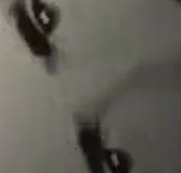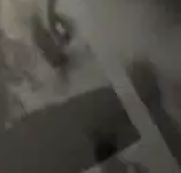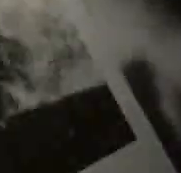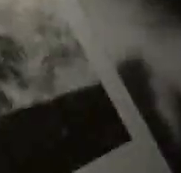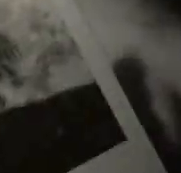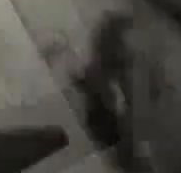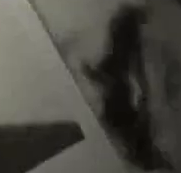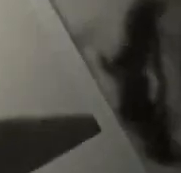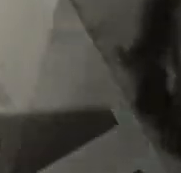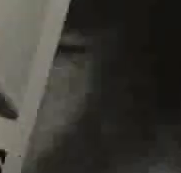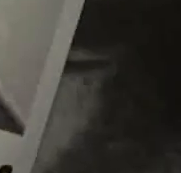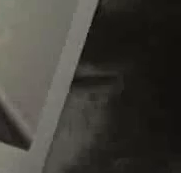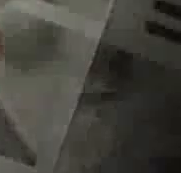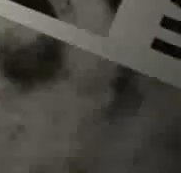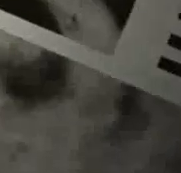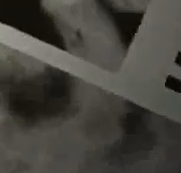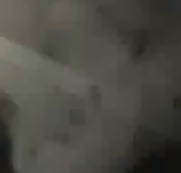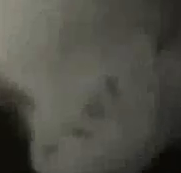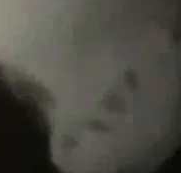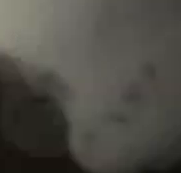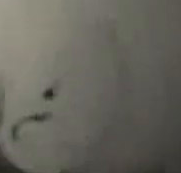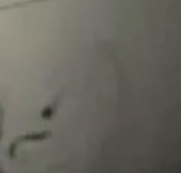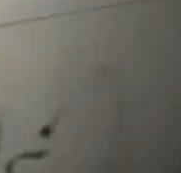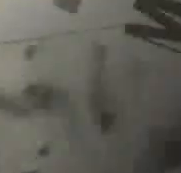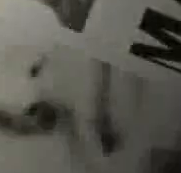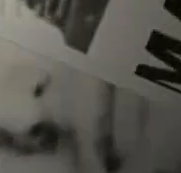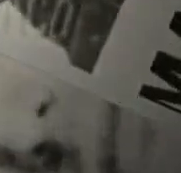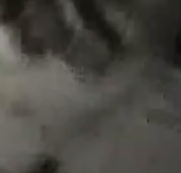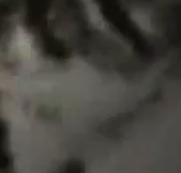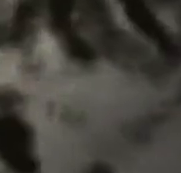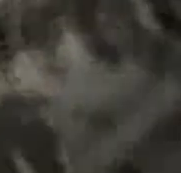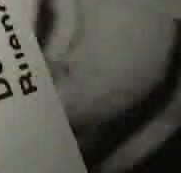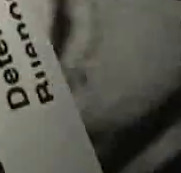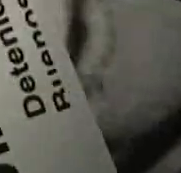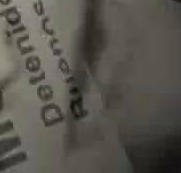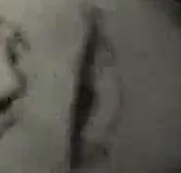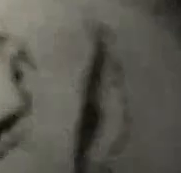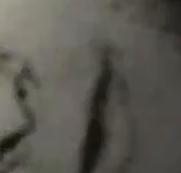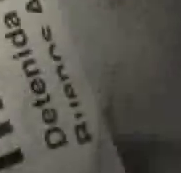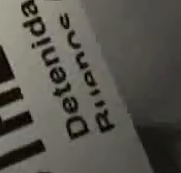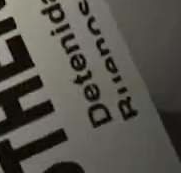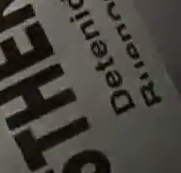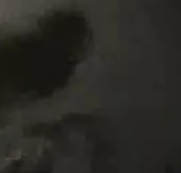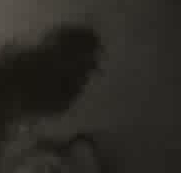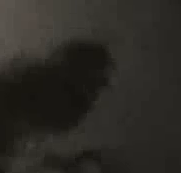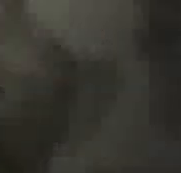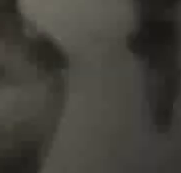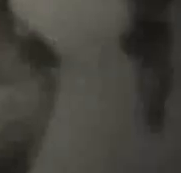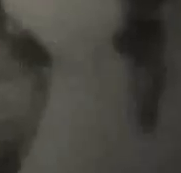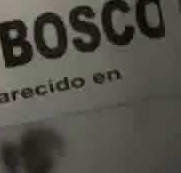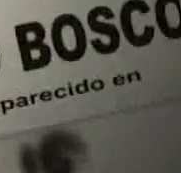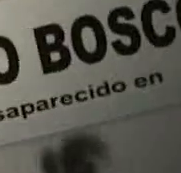los que nunca se fueron, los que nunca se han